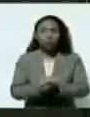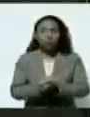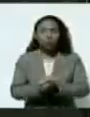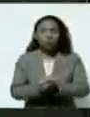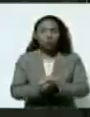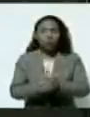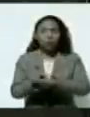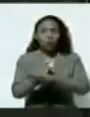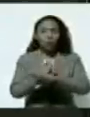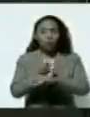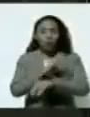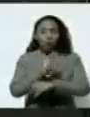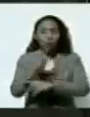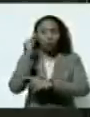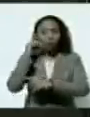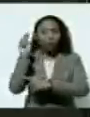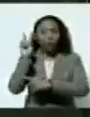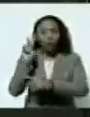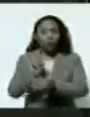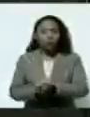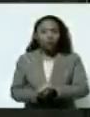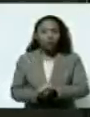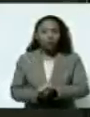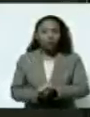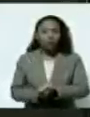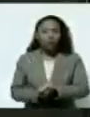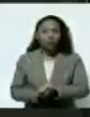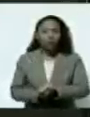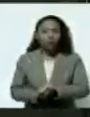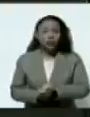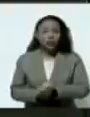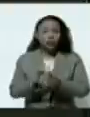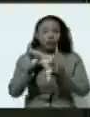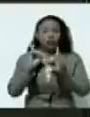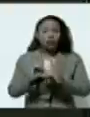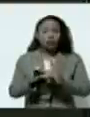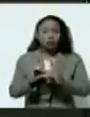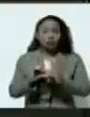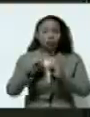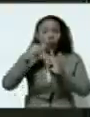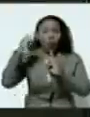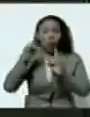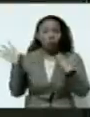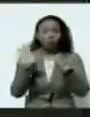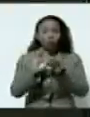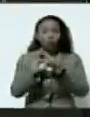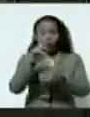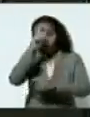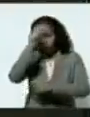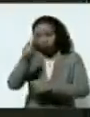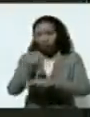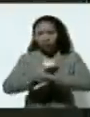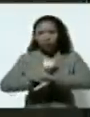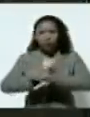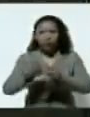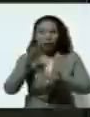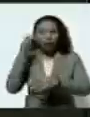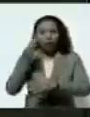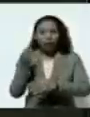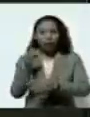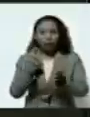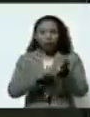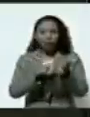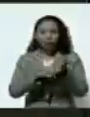el gobierno de la República Bolivariana de Venezuela y la autodenominada Plataforma Unitaria. Es decir, hay un reconocimiento ya real,